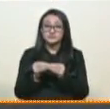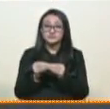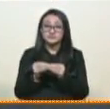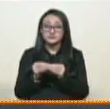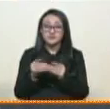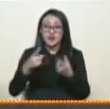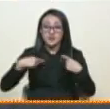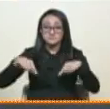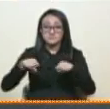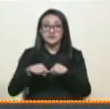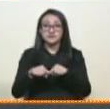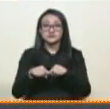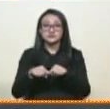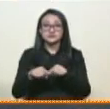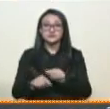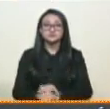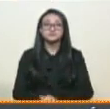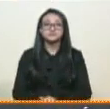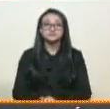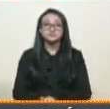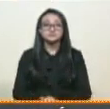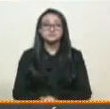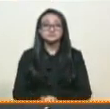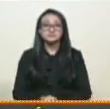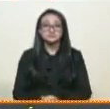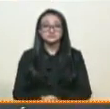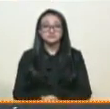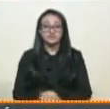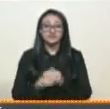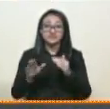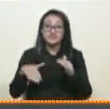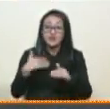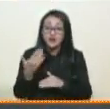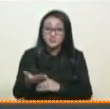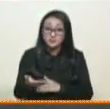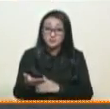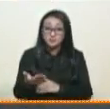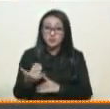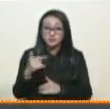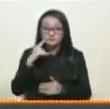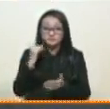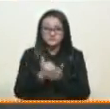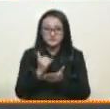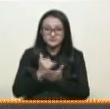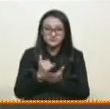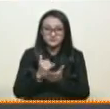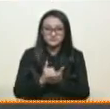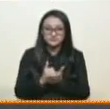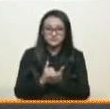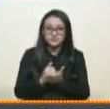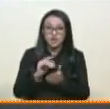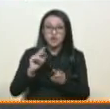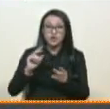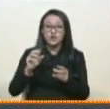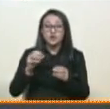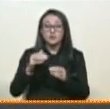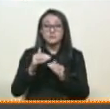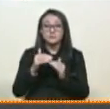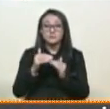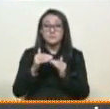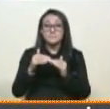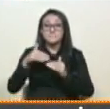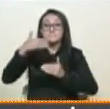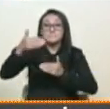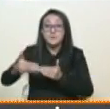en la mesa. Aún así, después de eso, se hace todavía una verificación ciudadana fase 2, que es otro